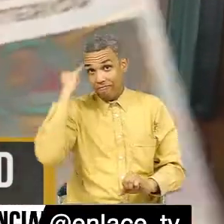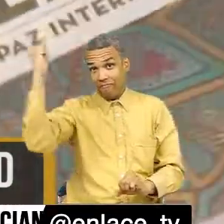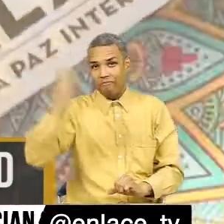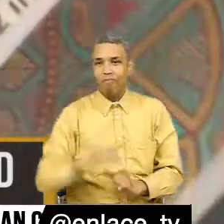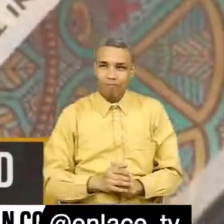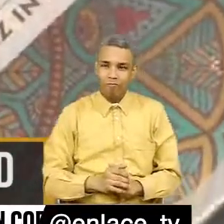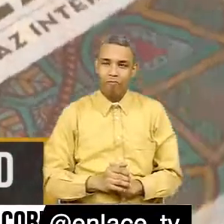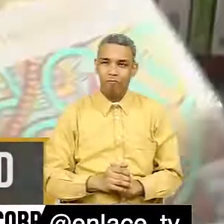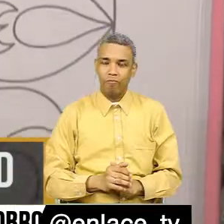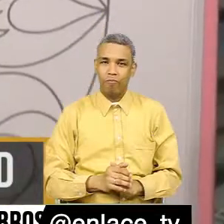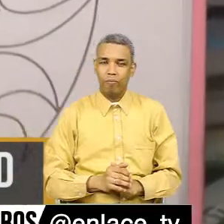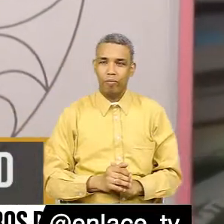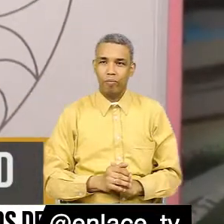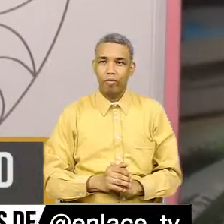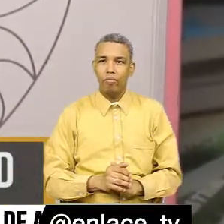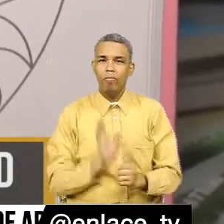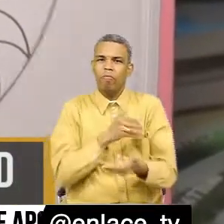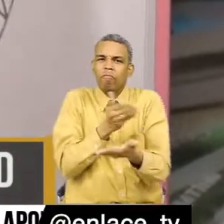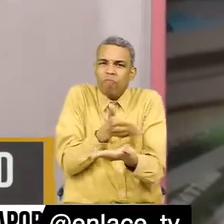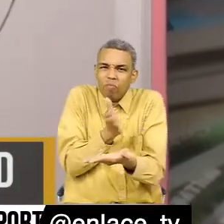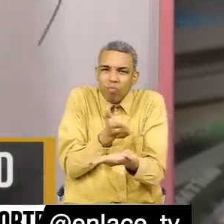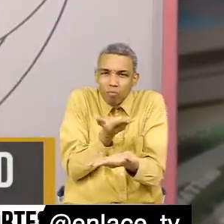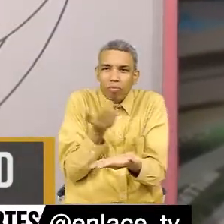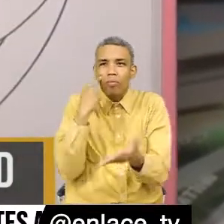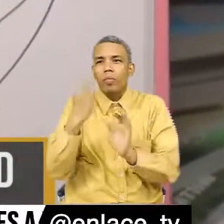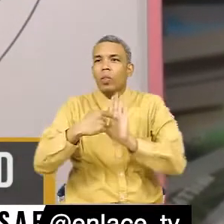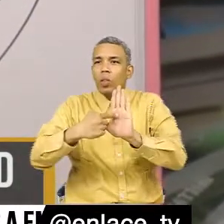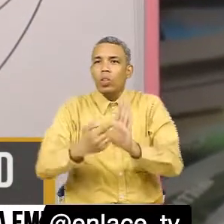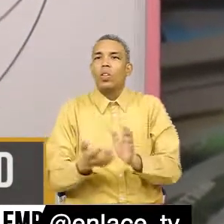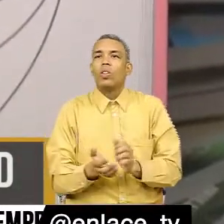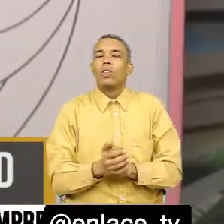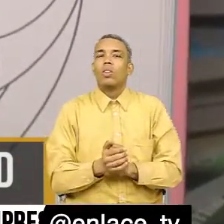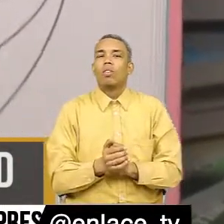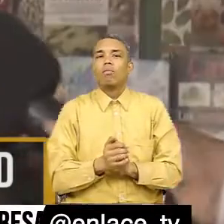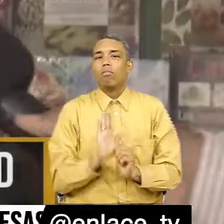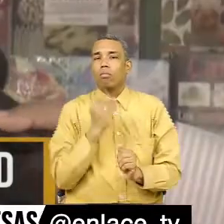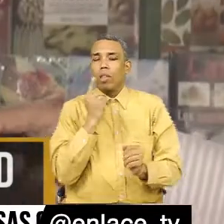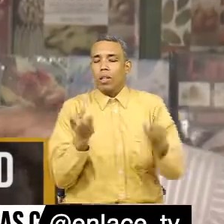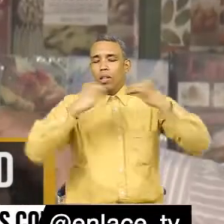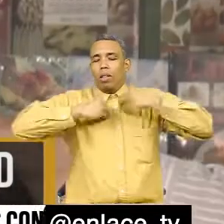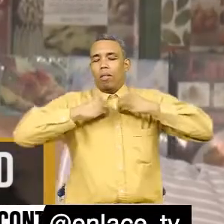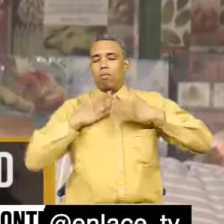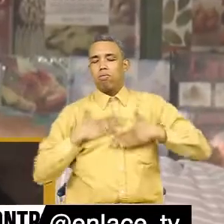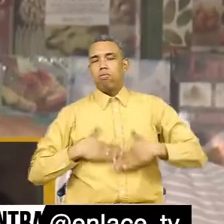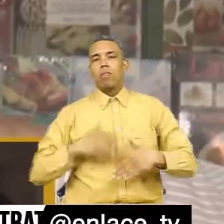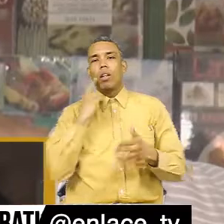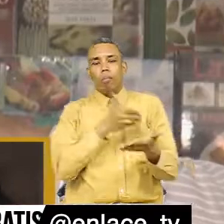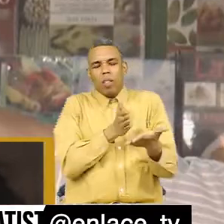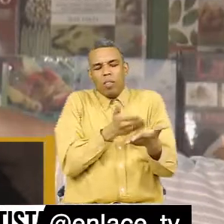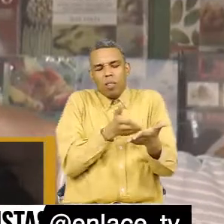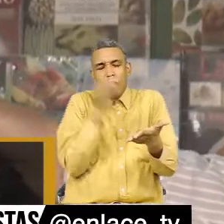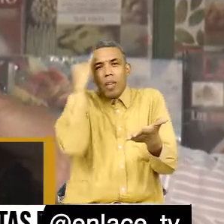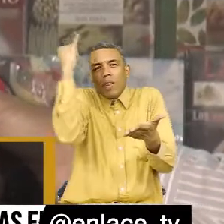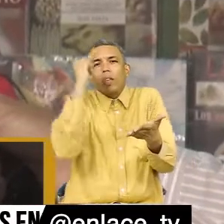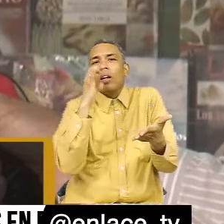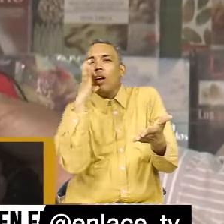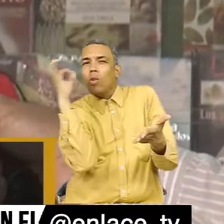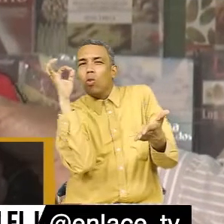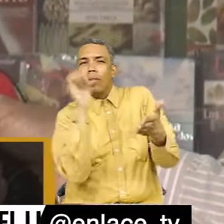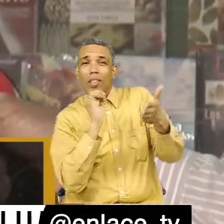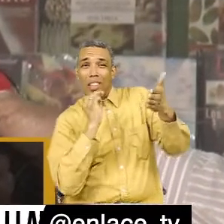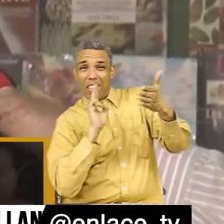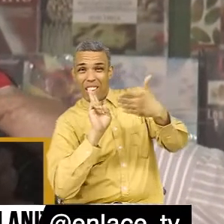de la librería Leer y Algo Más están los libros sobre mandalas, práctica hindú que reconforta el espíritu. Mandala, pues la verdad es que se está